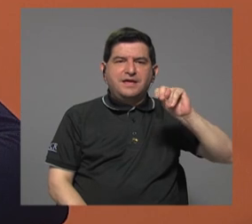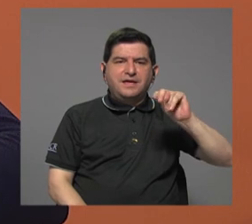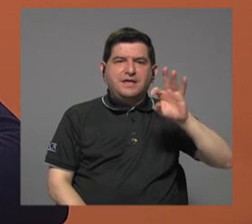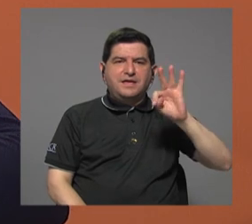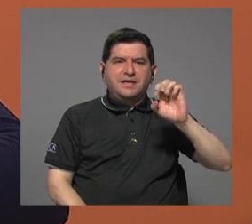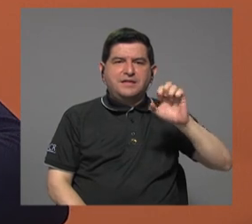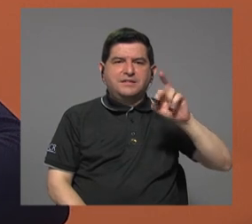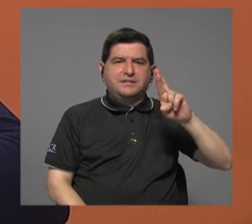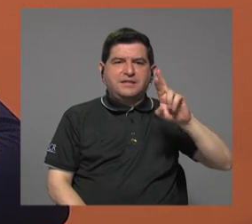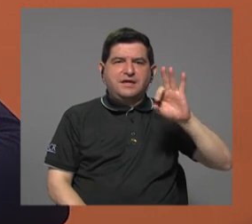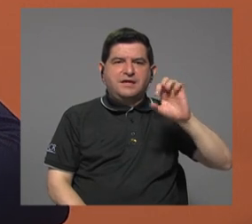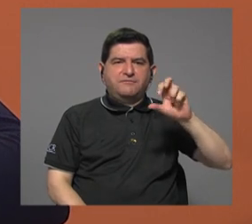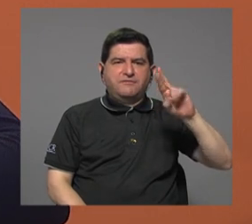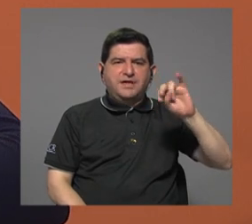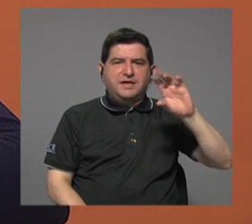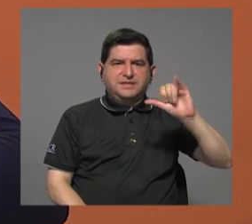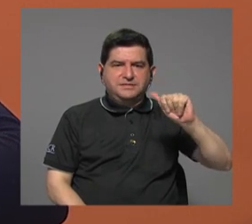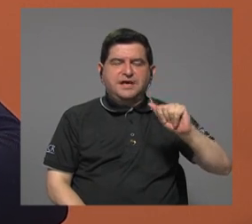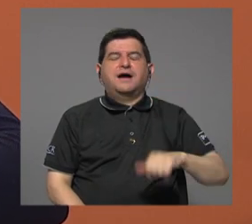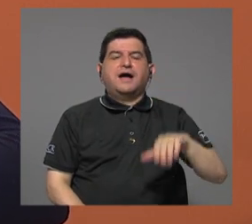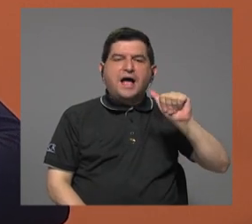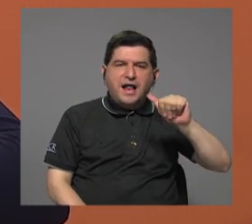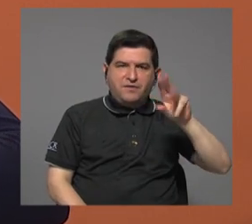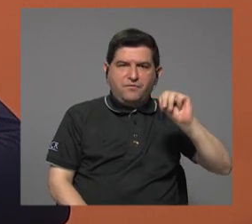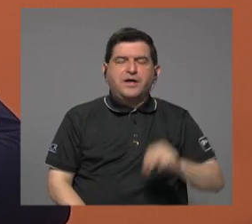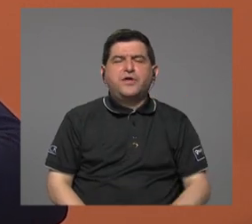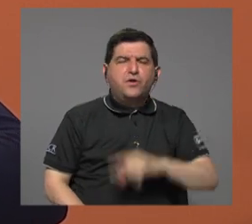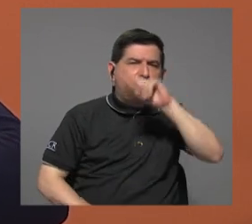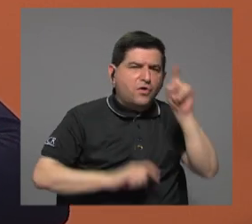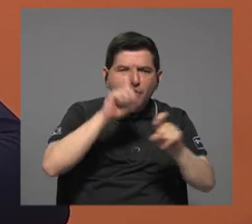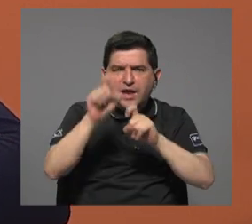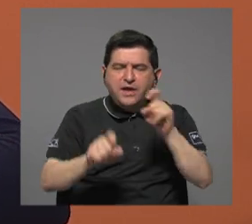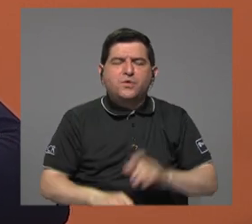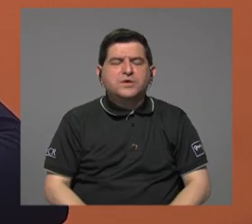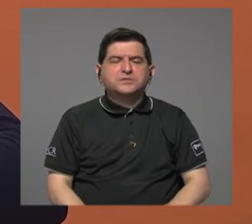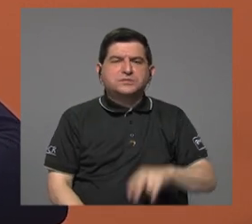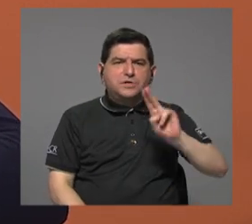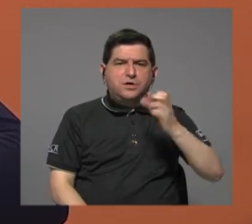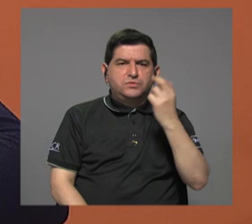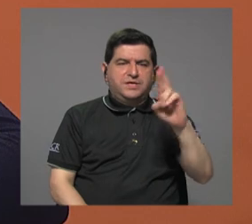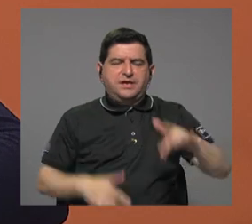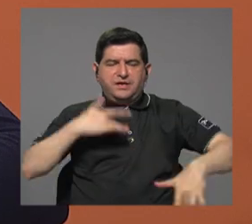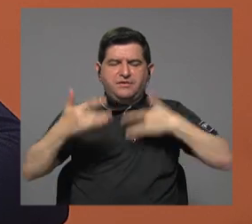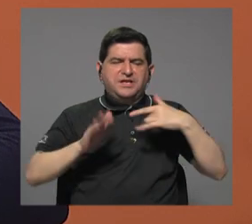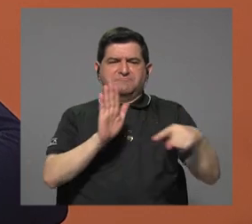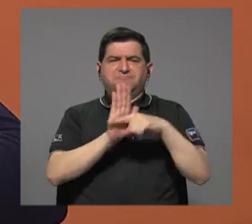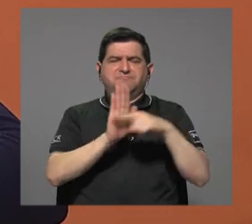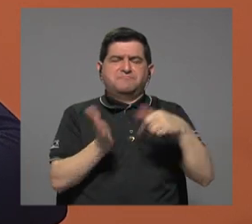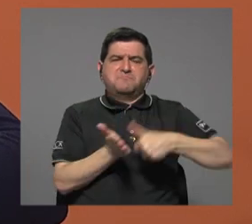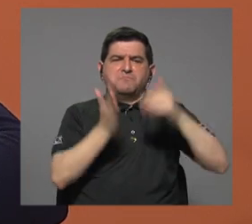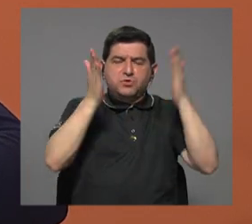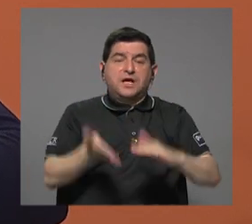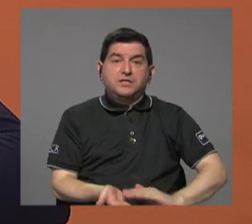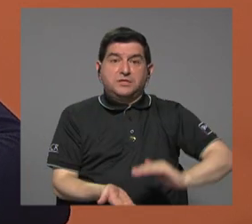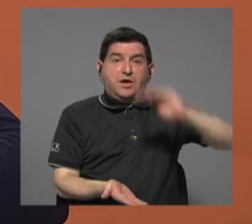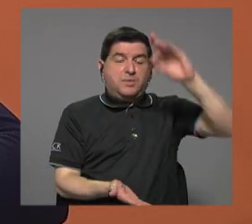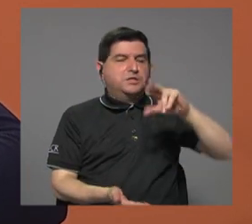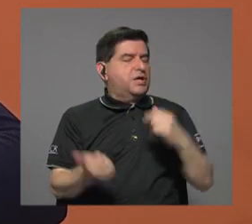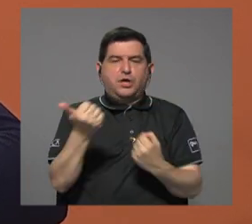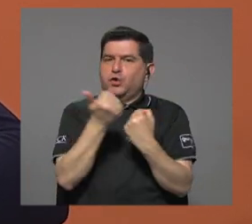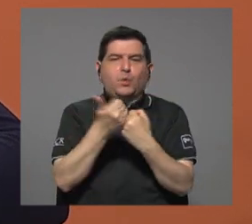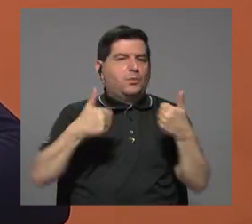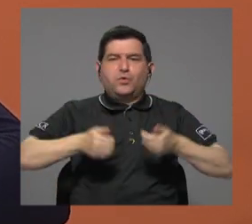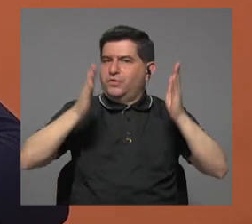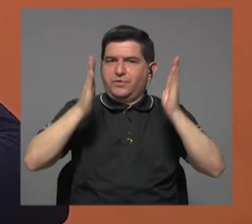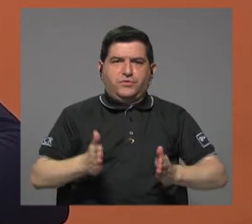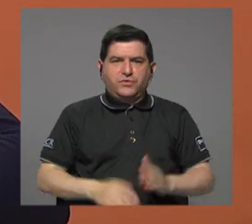compañero álvaro murillo la noticia es encuestas ya poseer sentimientos negativos del electorado crecen más que el apoyo a las candidaturas